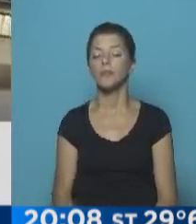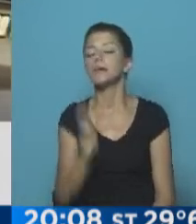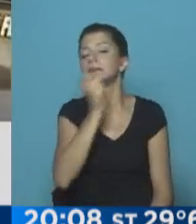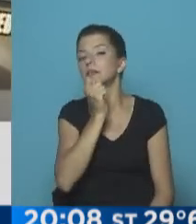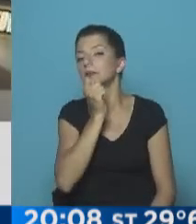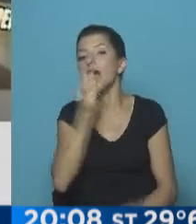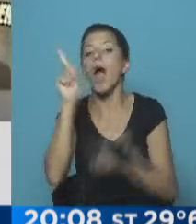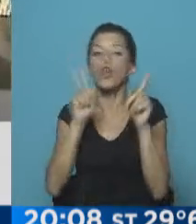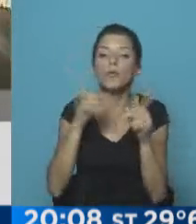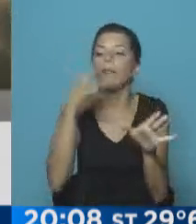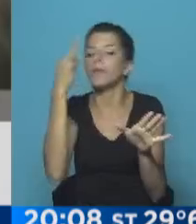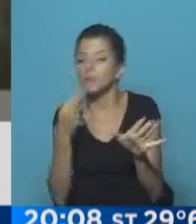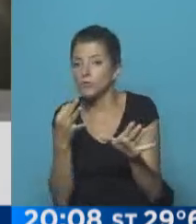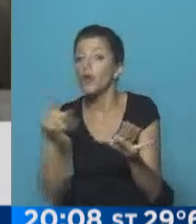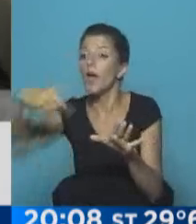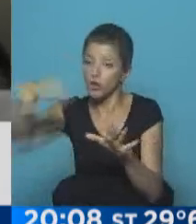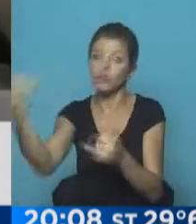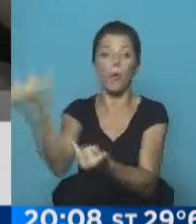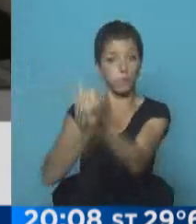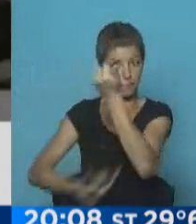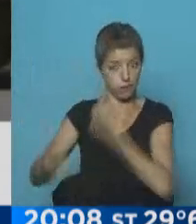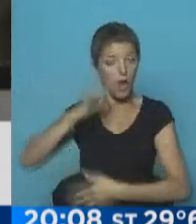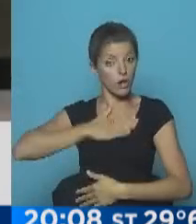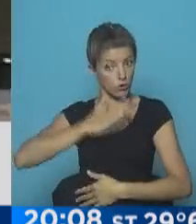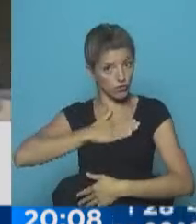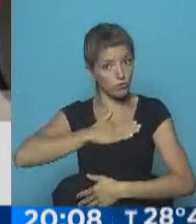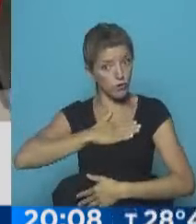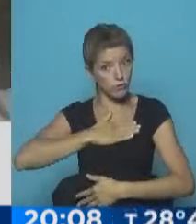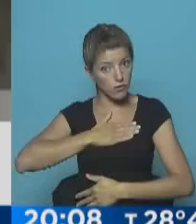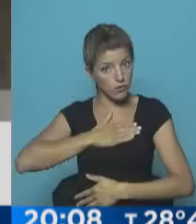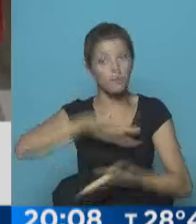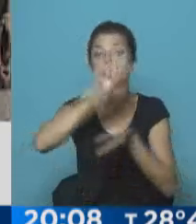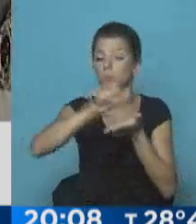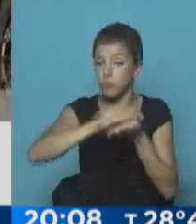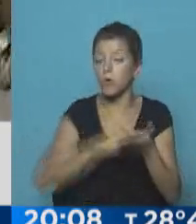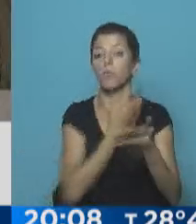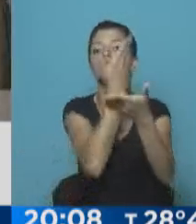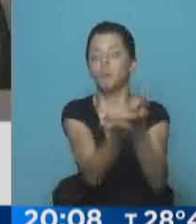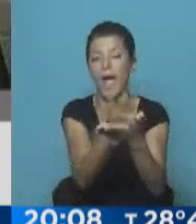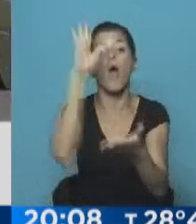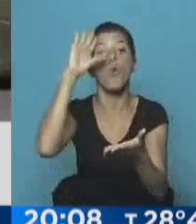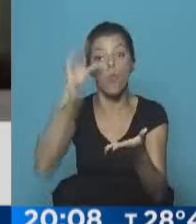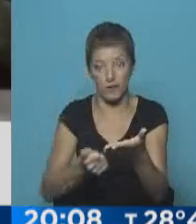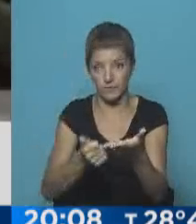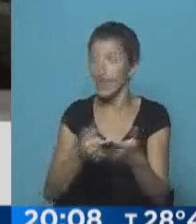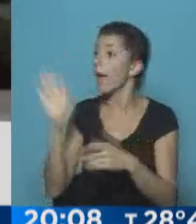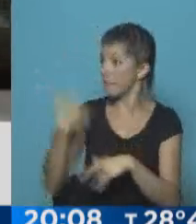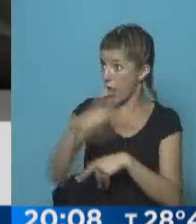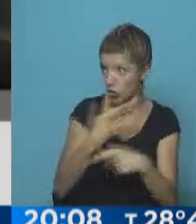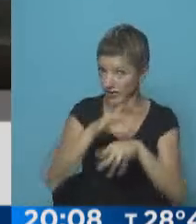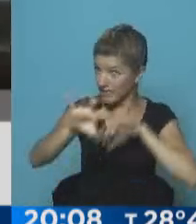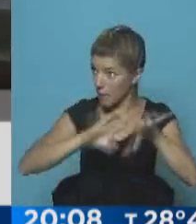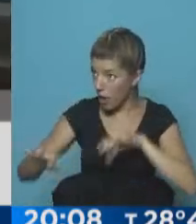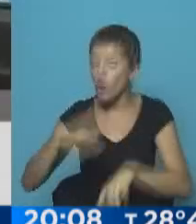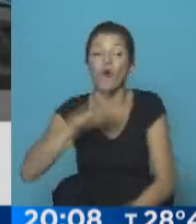cuestión al respecto, ellos nos lo tramitan a nosotros y nosotros a través de escritos lo peticionamos al juez. ¿Van a estar en celdas separadas? Hoy es